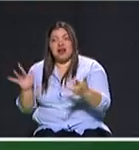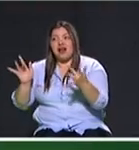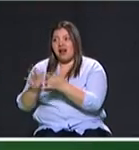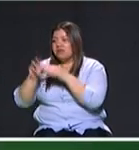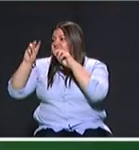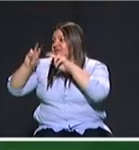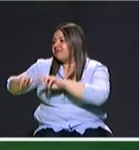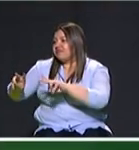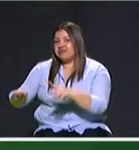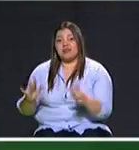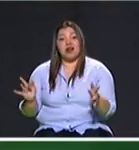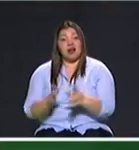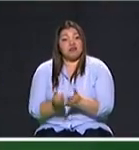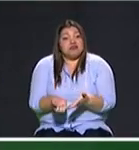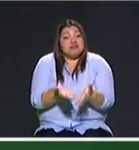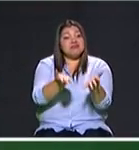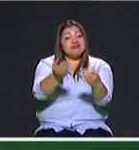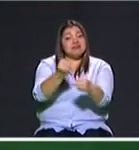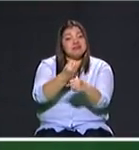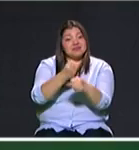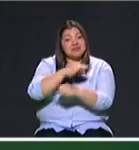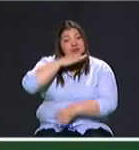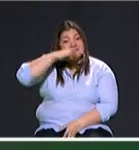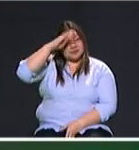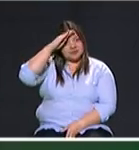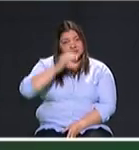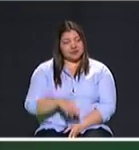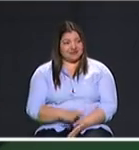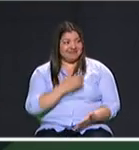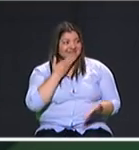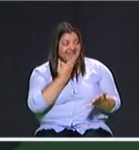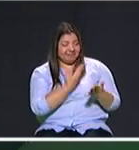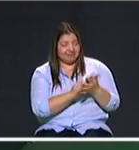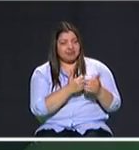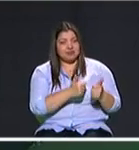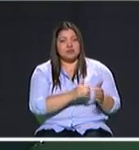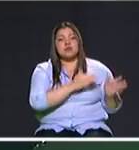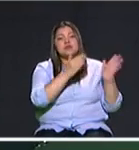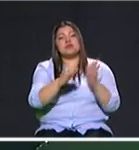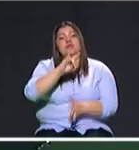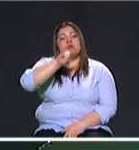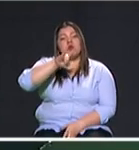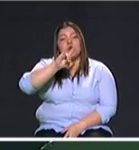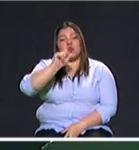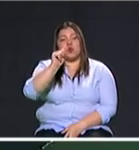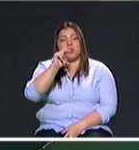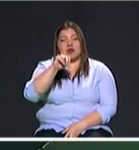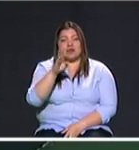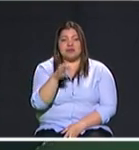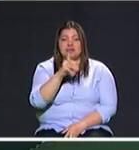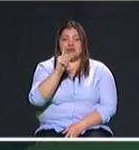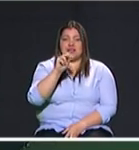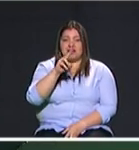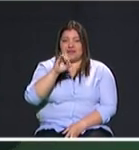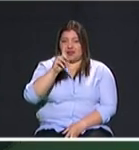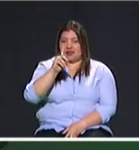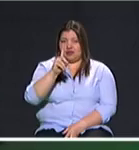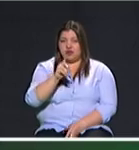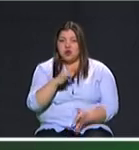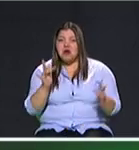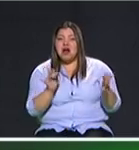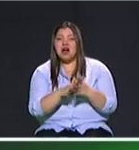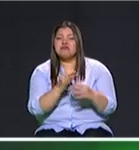empleo en medio bien gracias al candidato santiago gómez y ahora el turno es para juan david balderrama cuál es su plan de generación de empleo